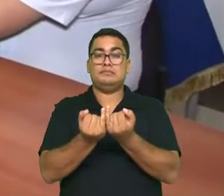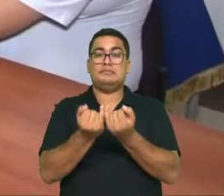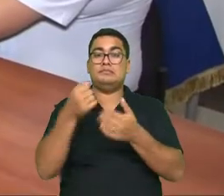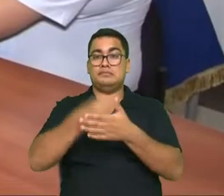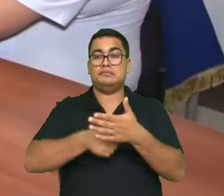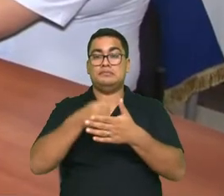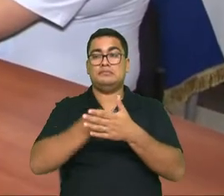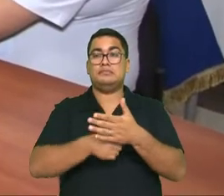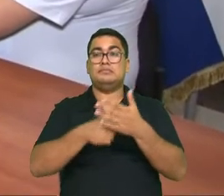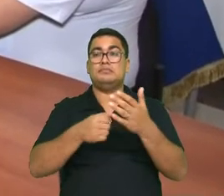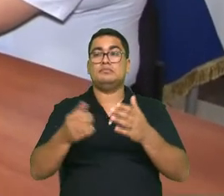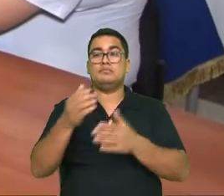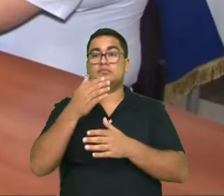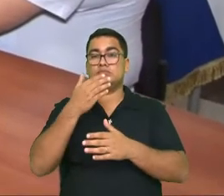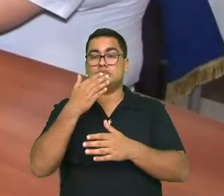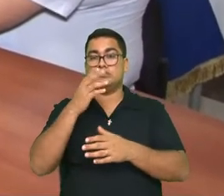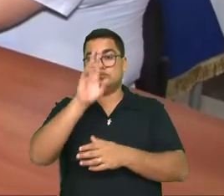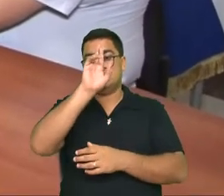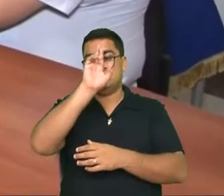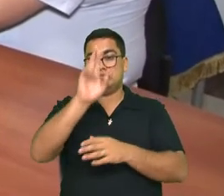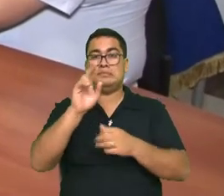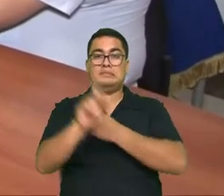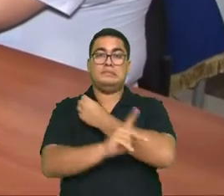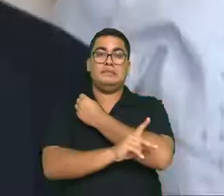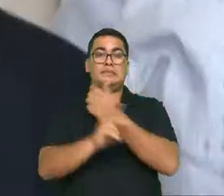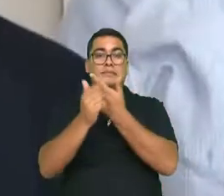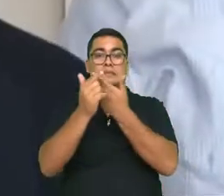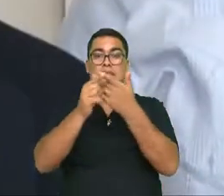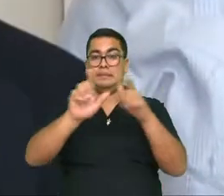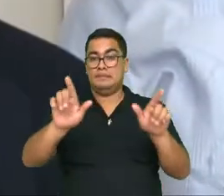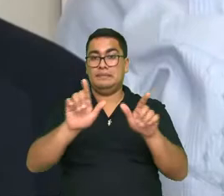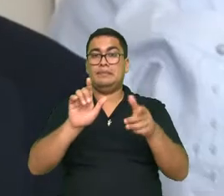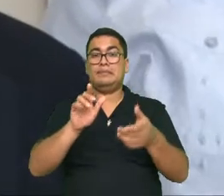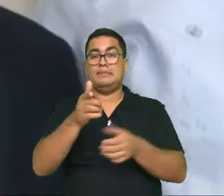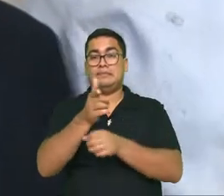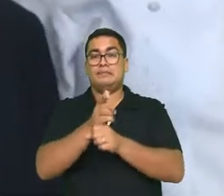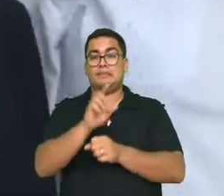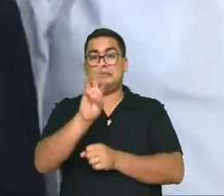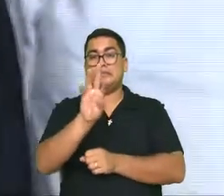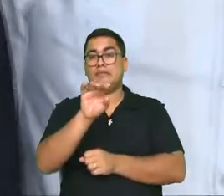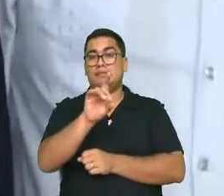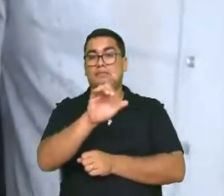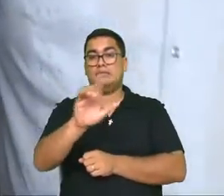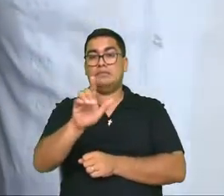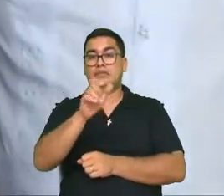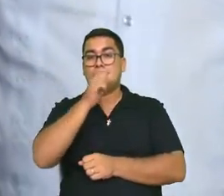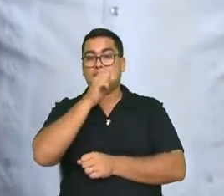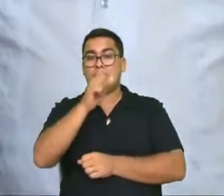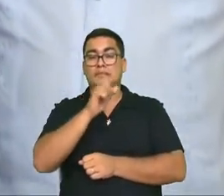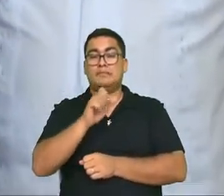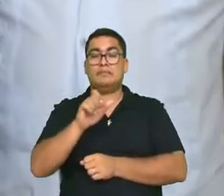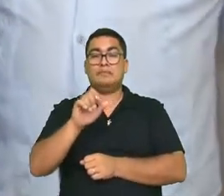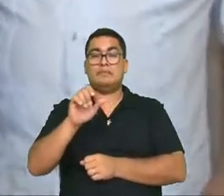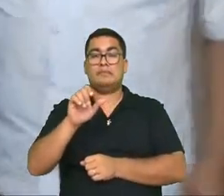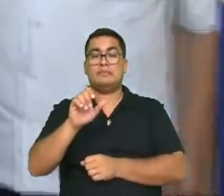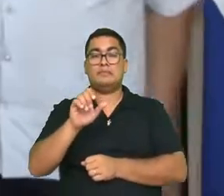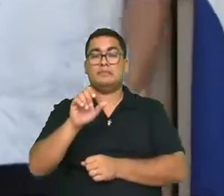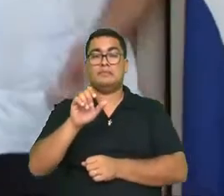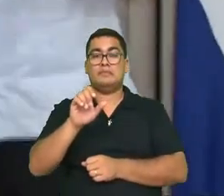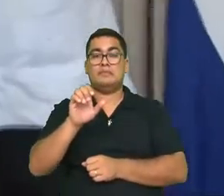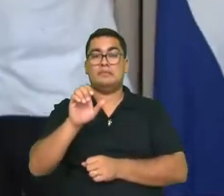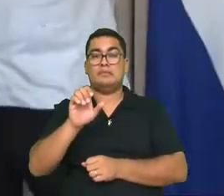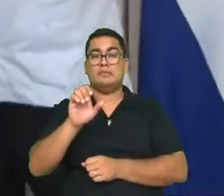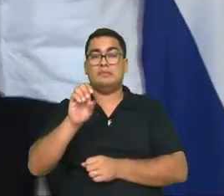lucha por su autodeterminación e independencia. Con cámara de Wendell Noguera para el canal parlamentario,